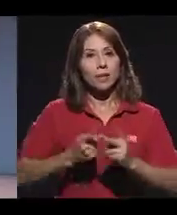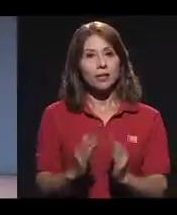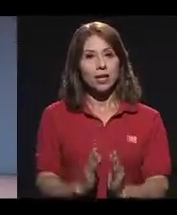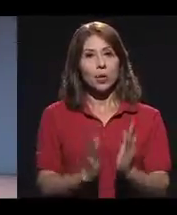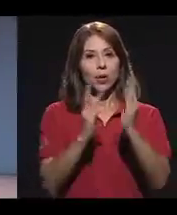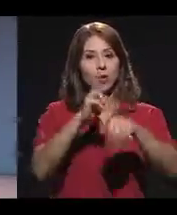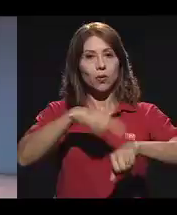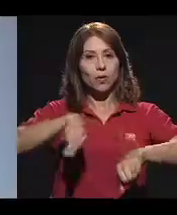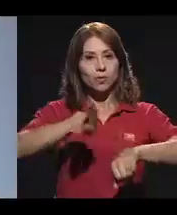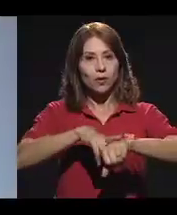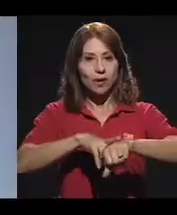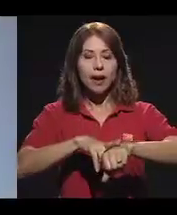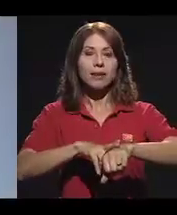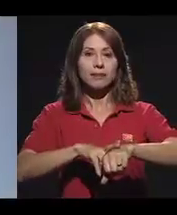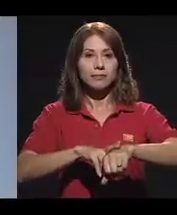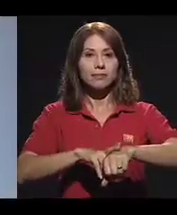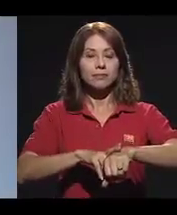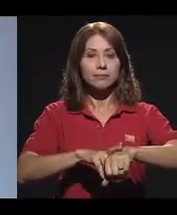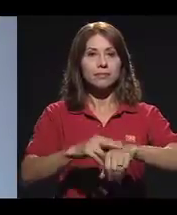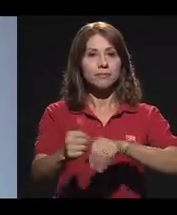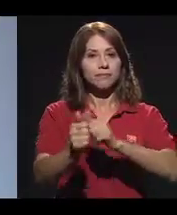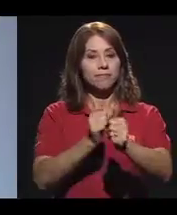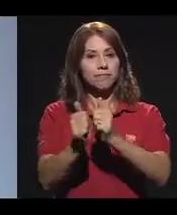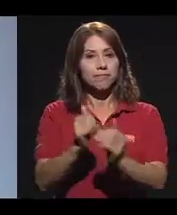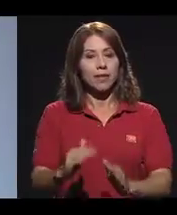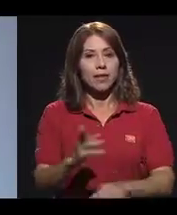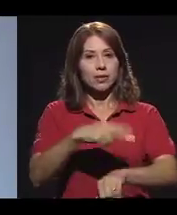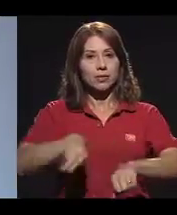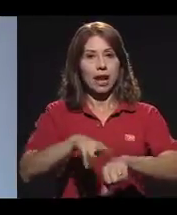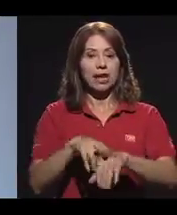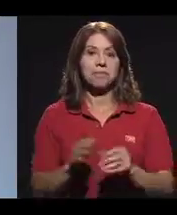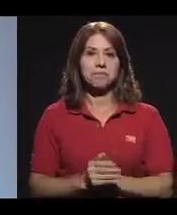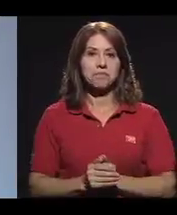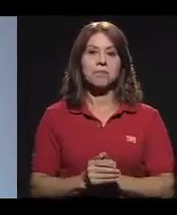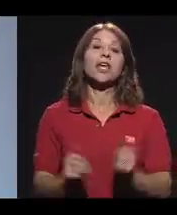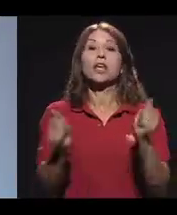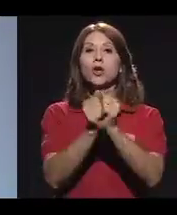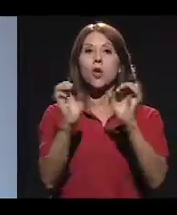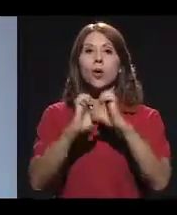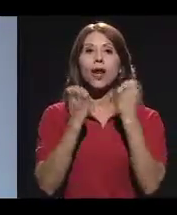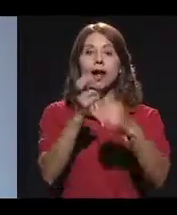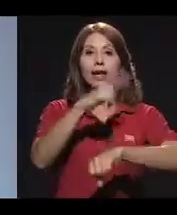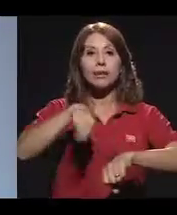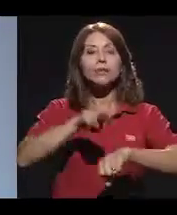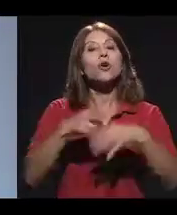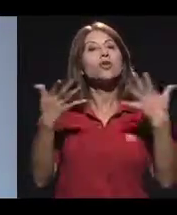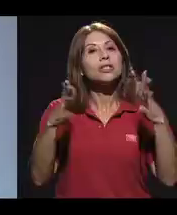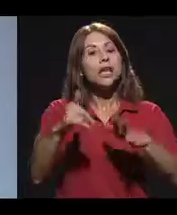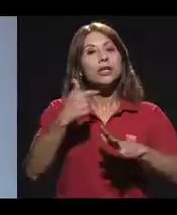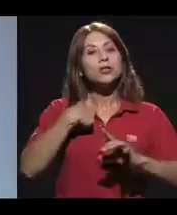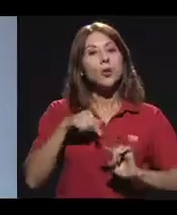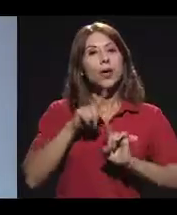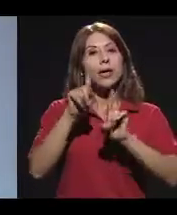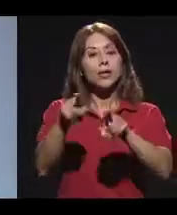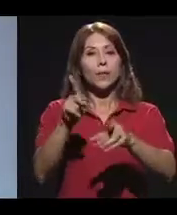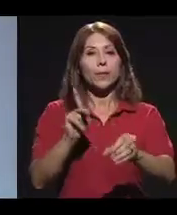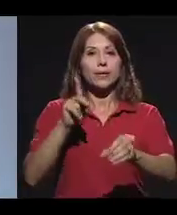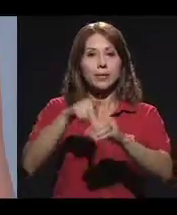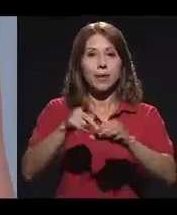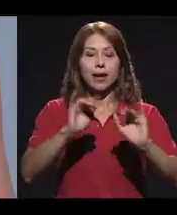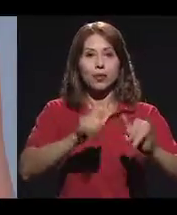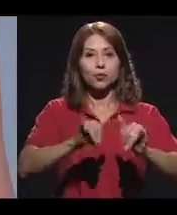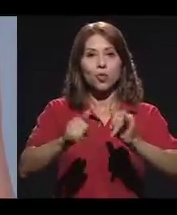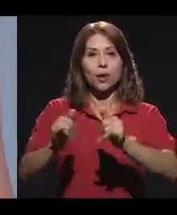torneo nacional y con la selección ya he ido a los Juegos Centroamericanos,